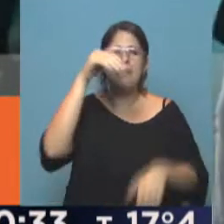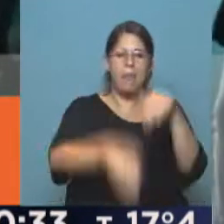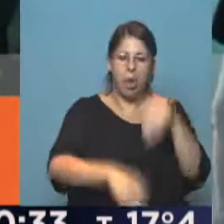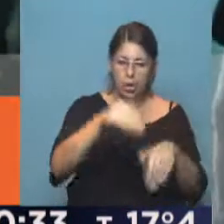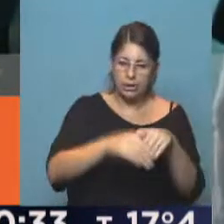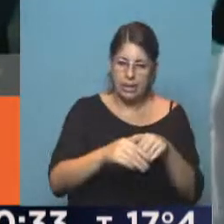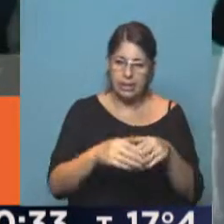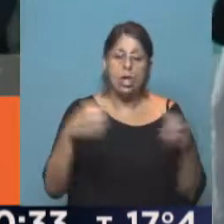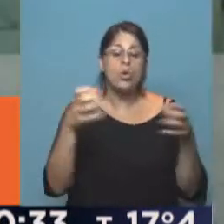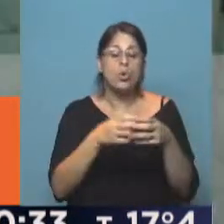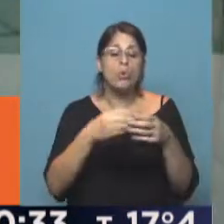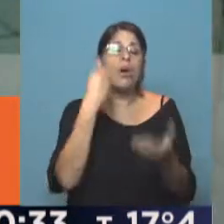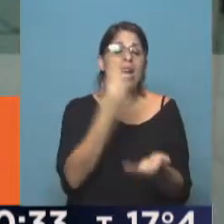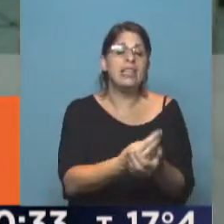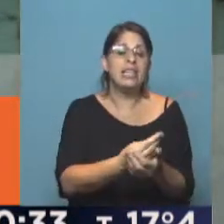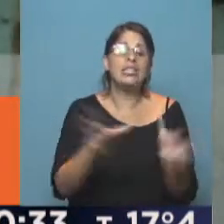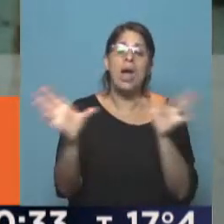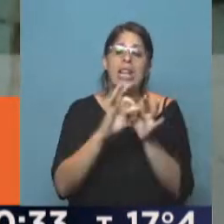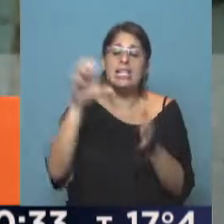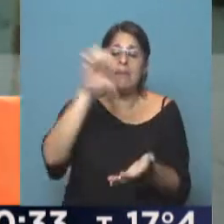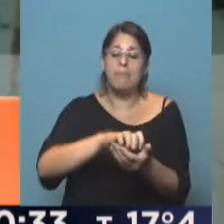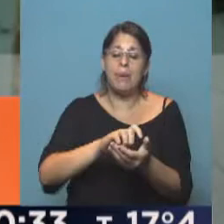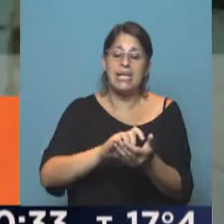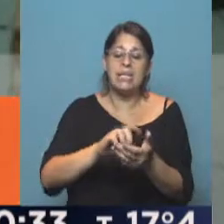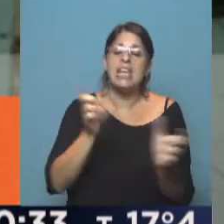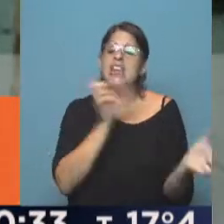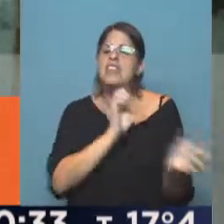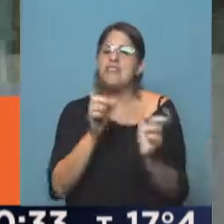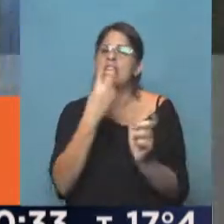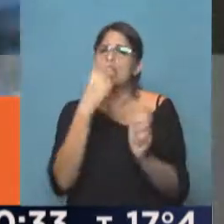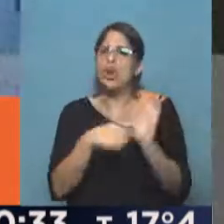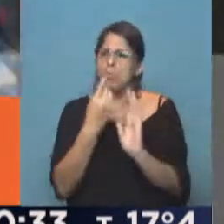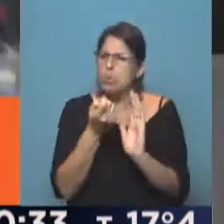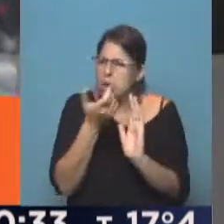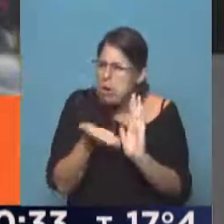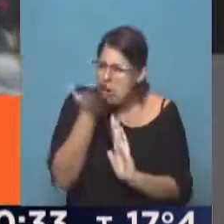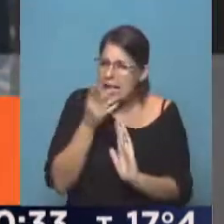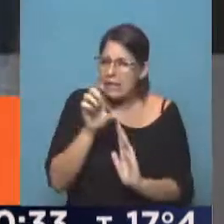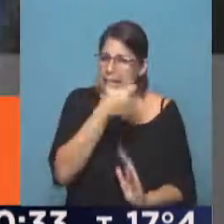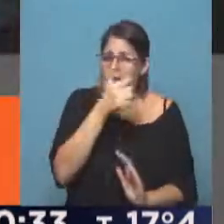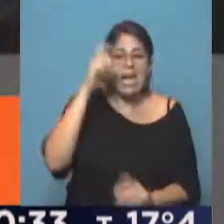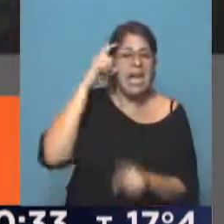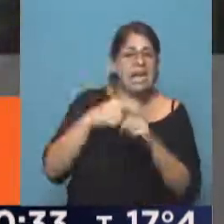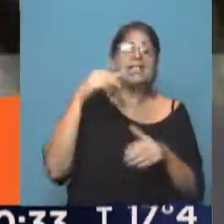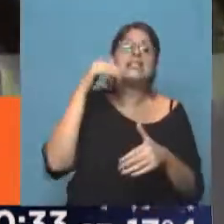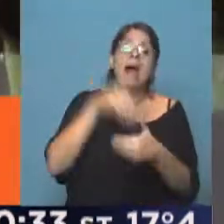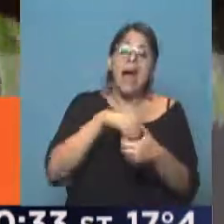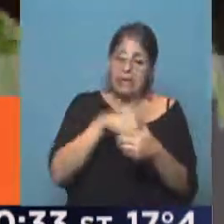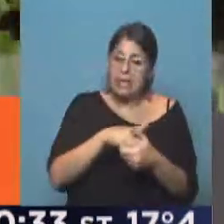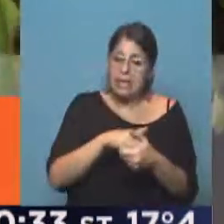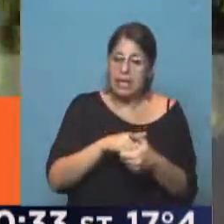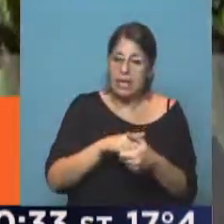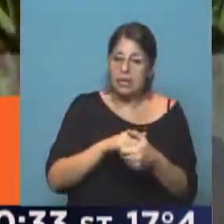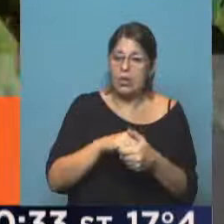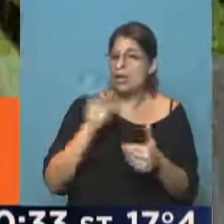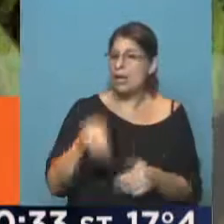la Alianza País ganó entonces por una diferencia de poco más de 2 puntos. El candidato opositor, el ex banquero Guillermo Lasso, se quedó con las ganas